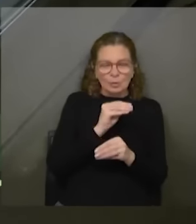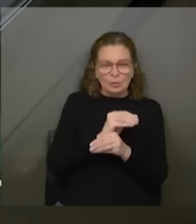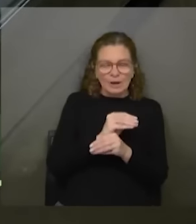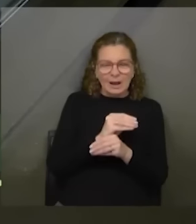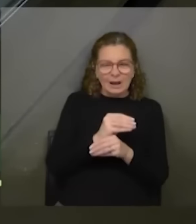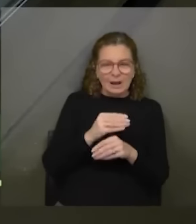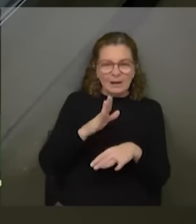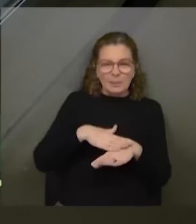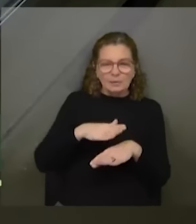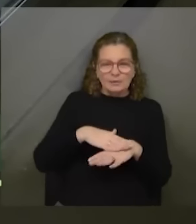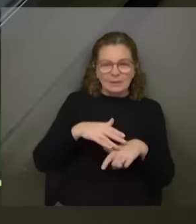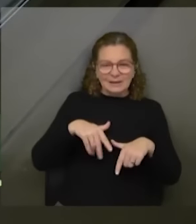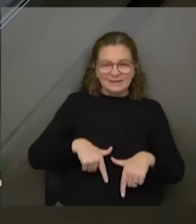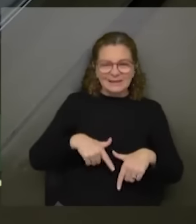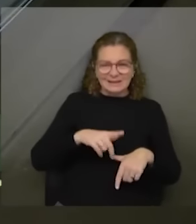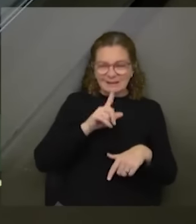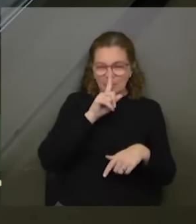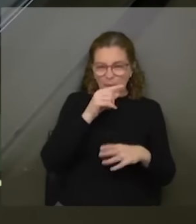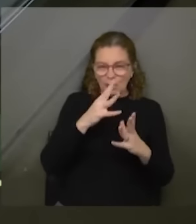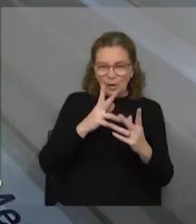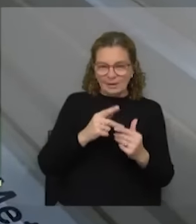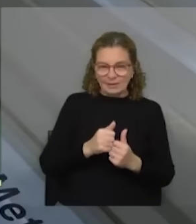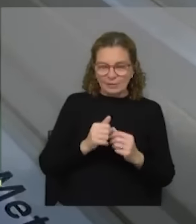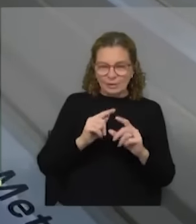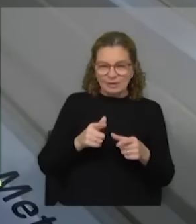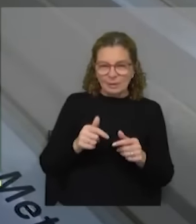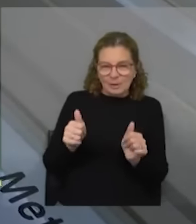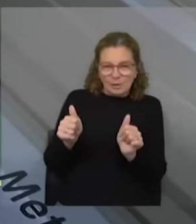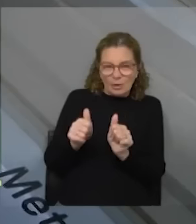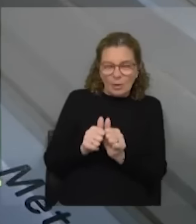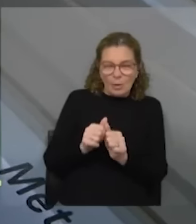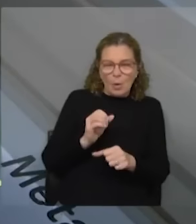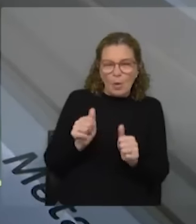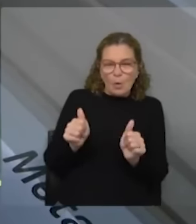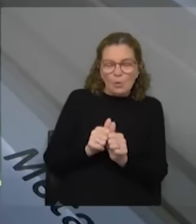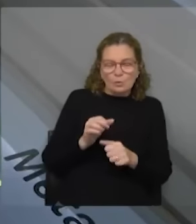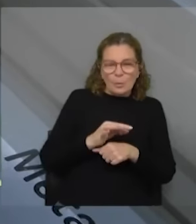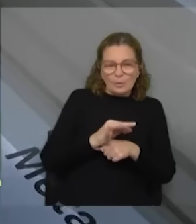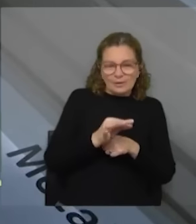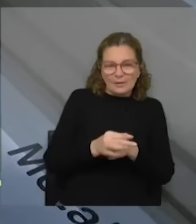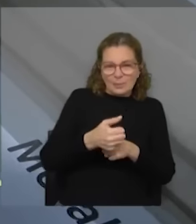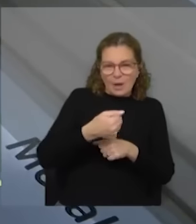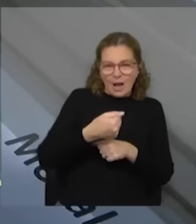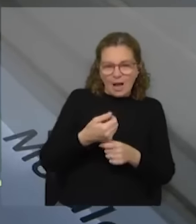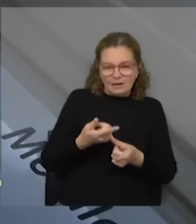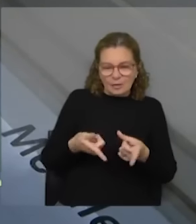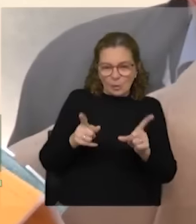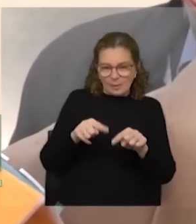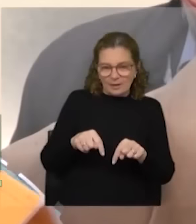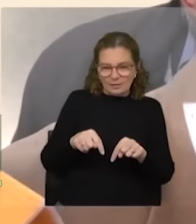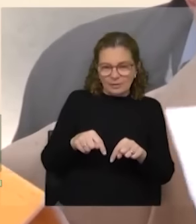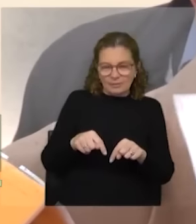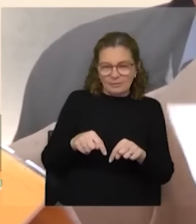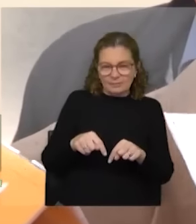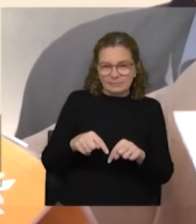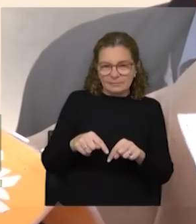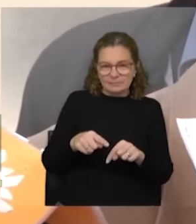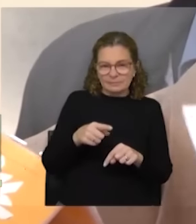intendencia de Montevideo y organizaciones de la sociedad civil que junto al municipio a estuvieron vinculadas a la recuperación del predio fue